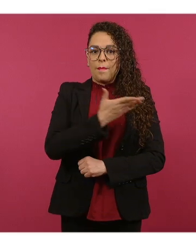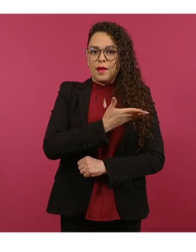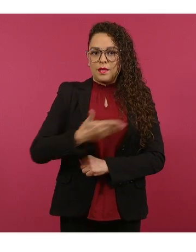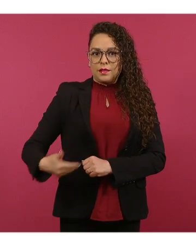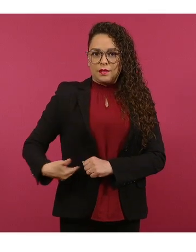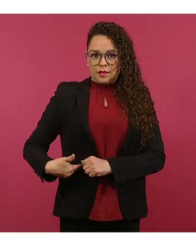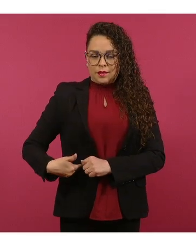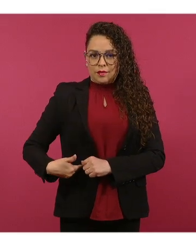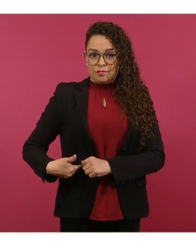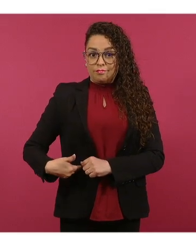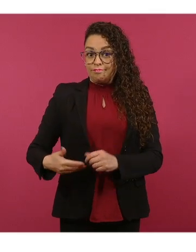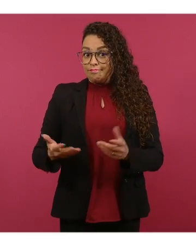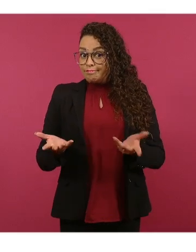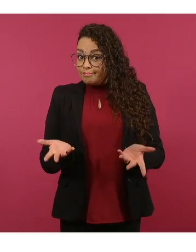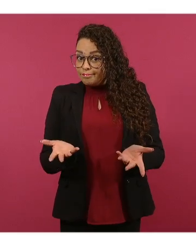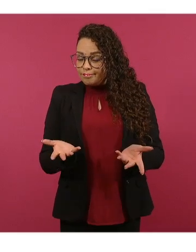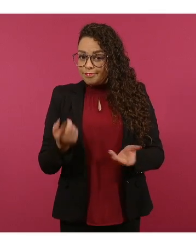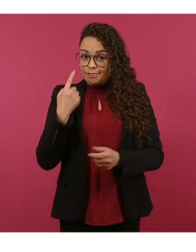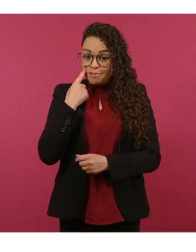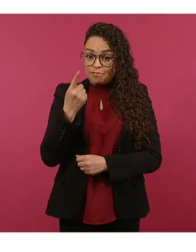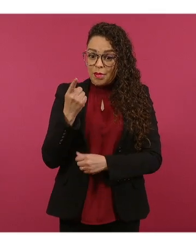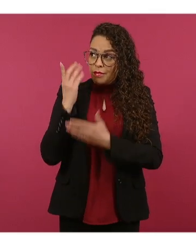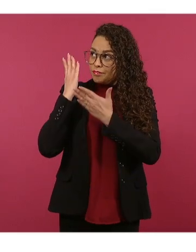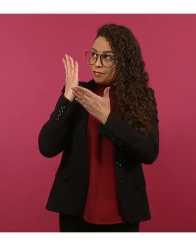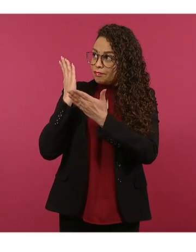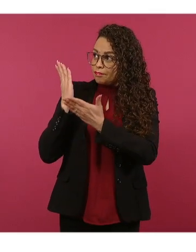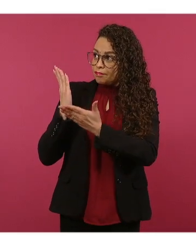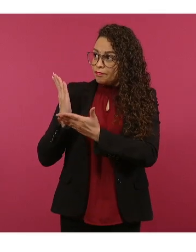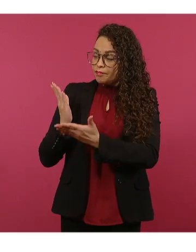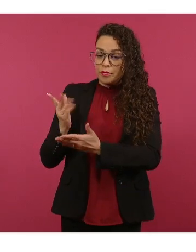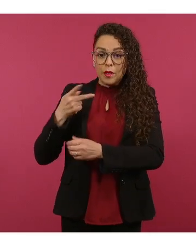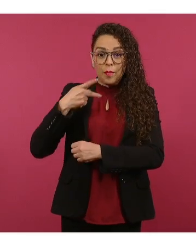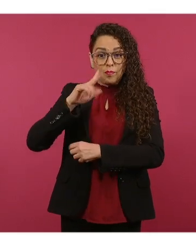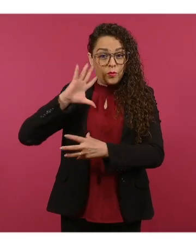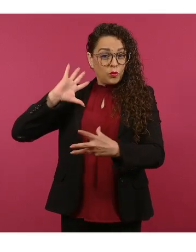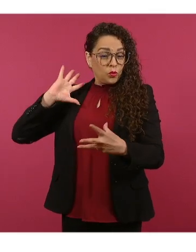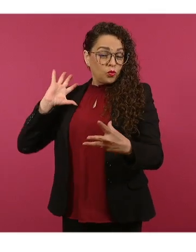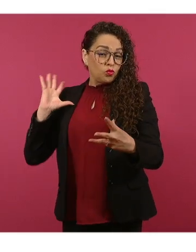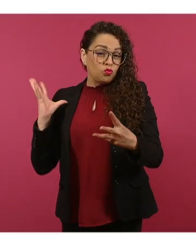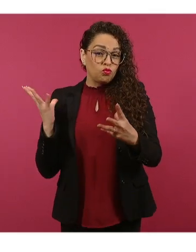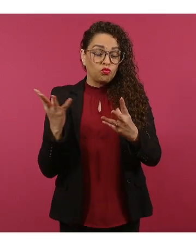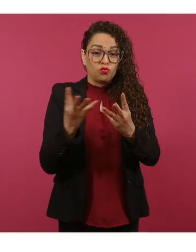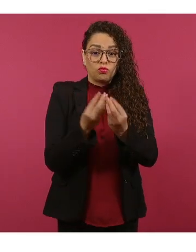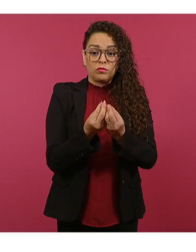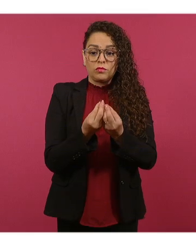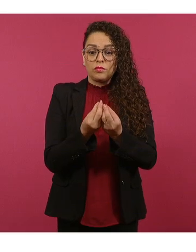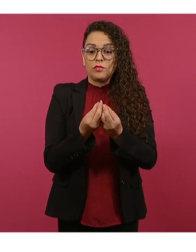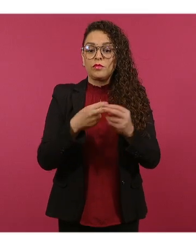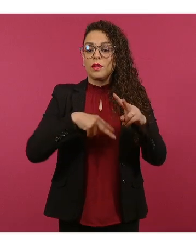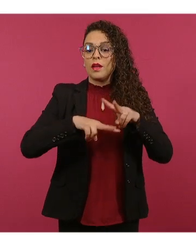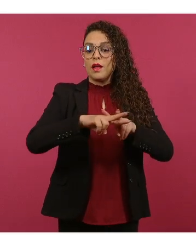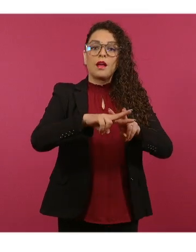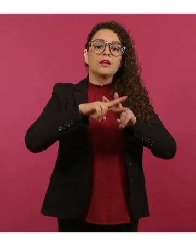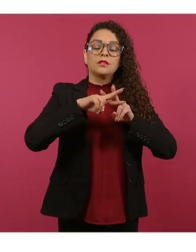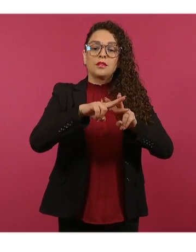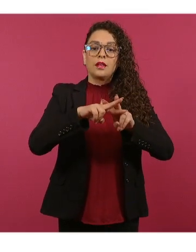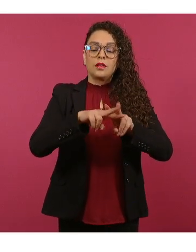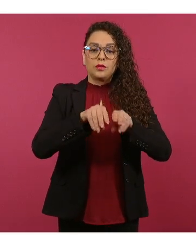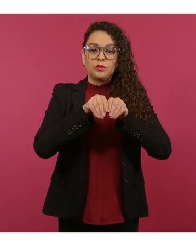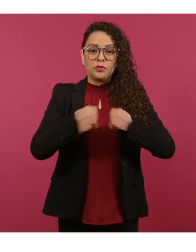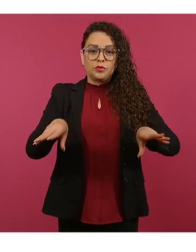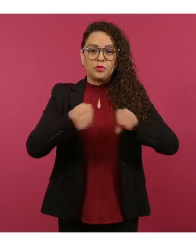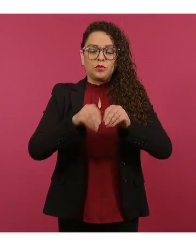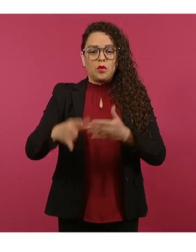va la cosa, pero decía yo, si juntamos todos estos hashtags de erosión,